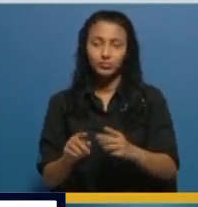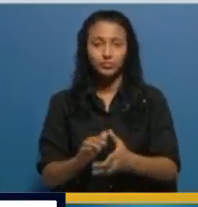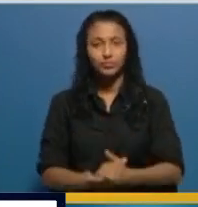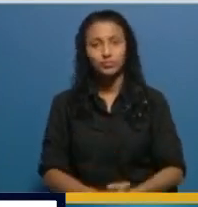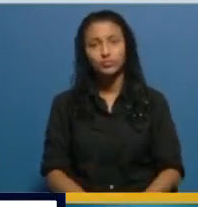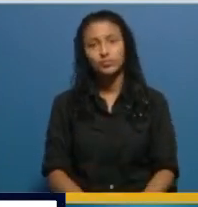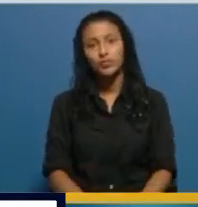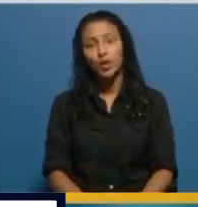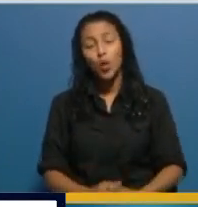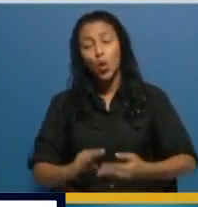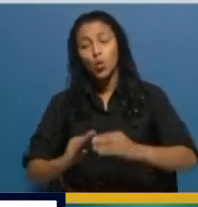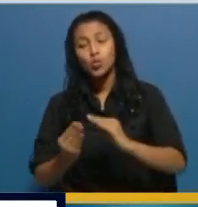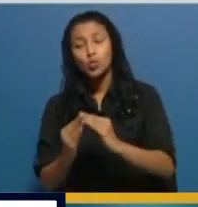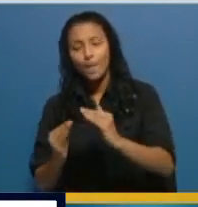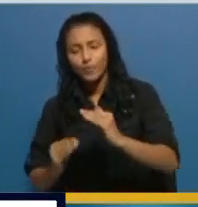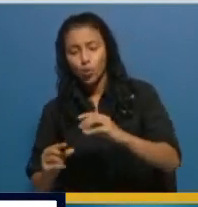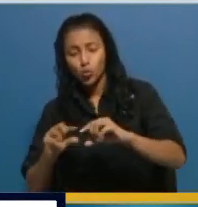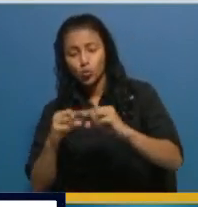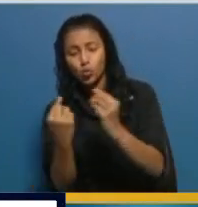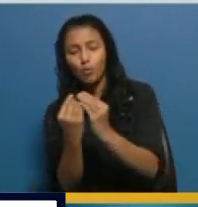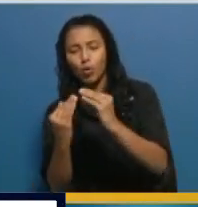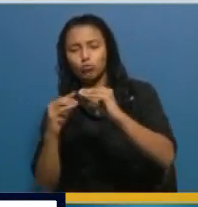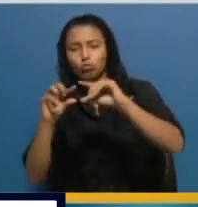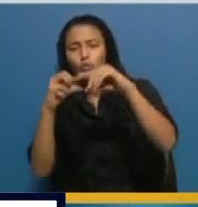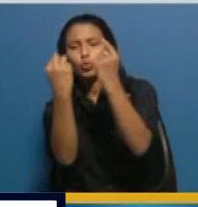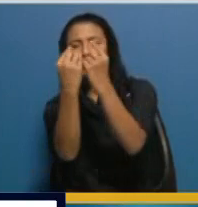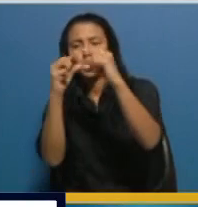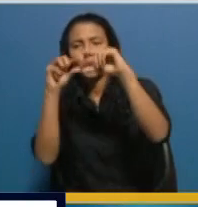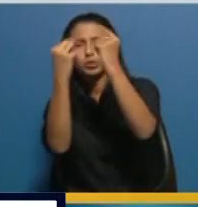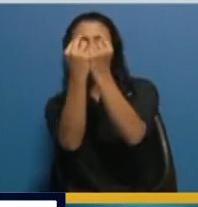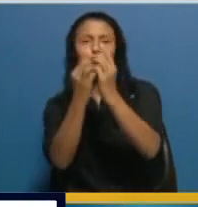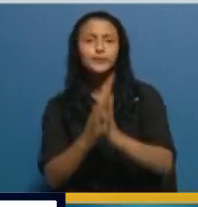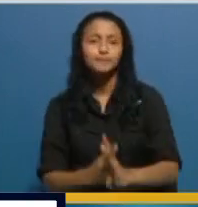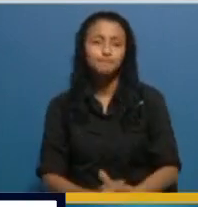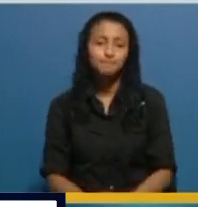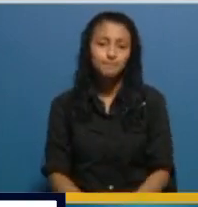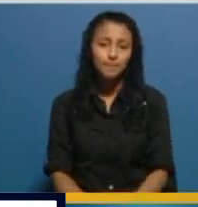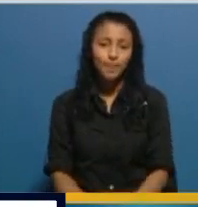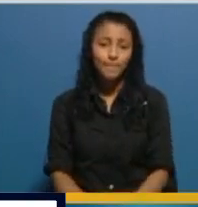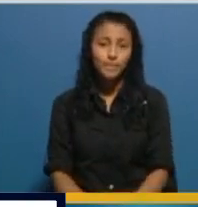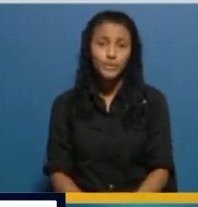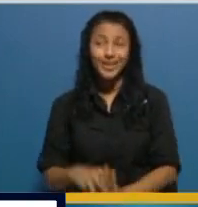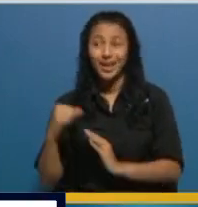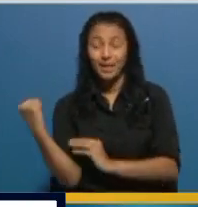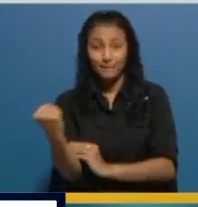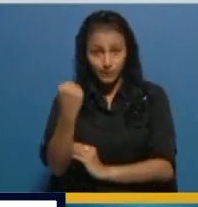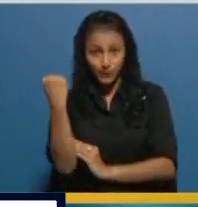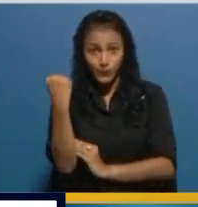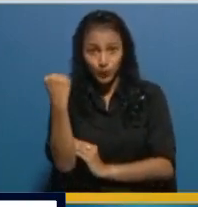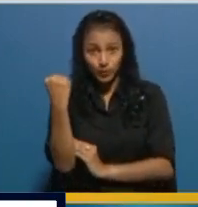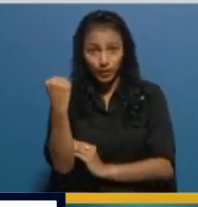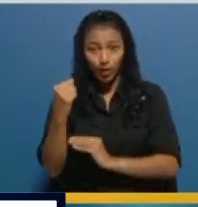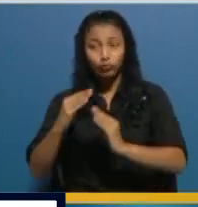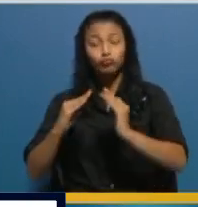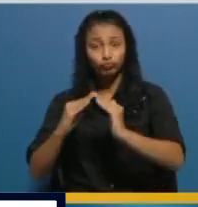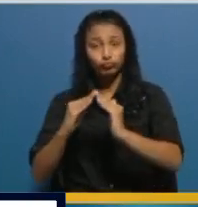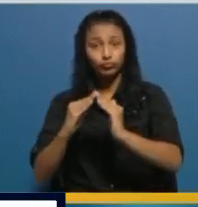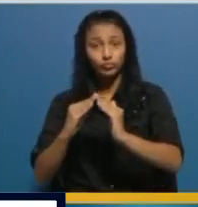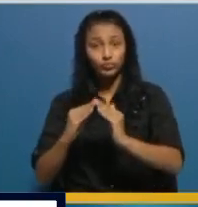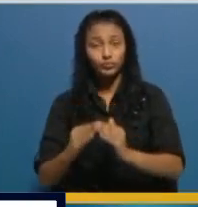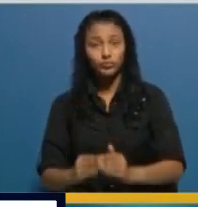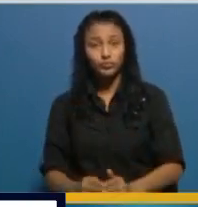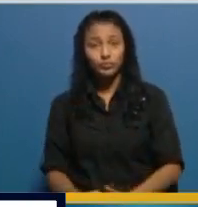grupos sobre otros de unas entidades sobre otras el poder constituyente debe incluir en su